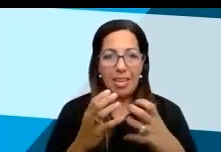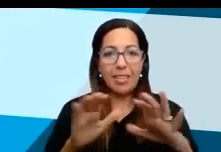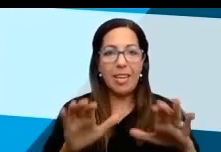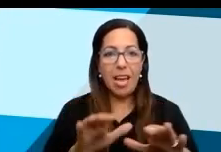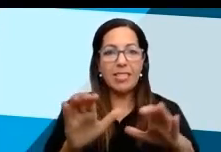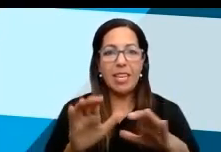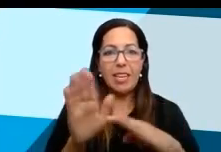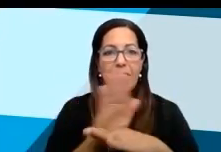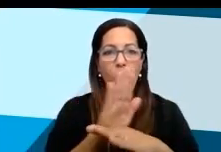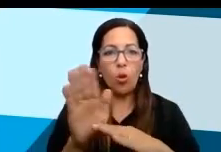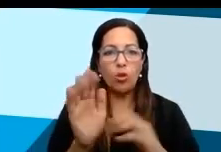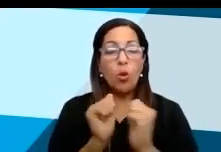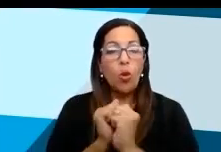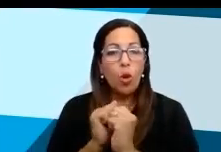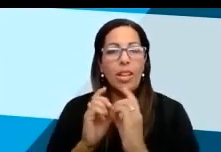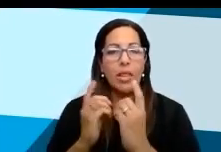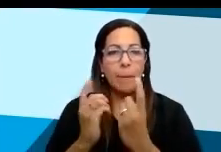negocios con el Departamento de la Vivienda.